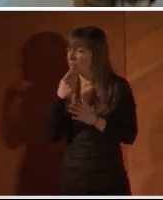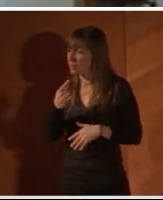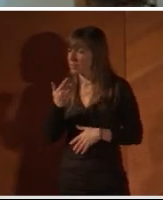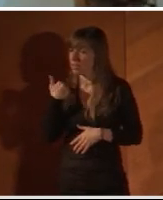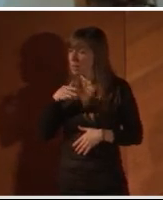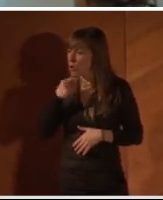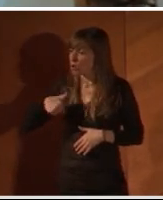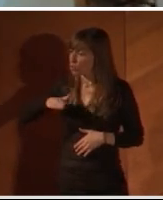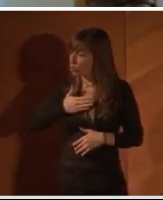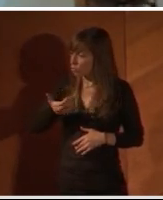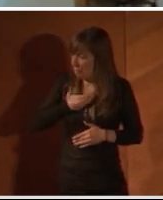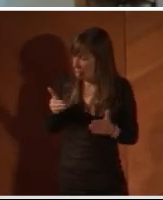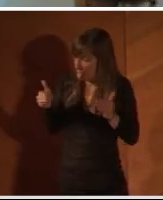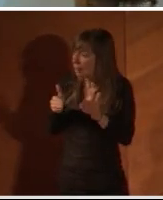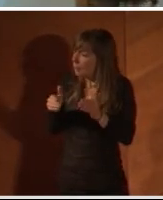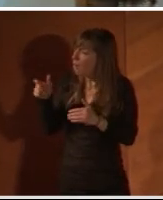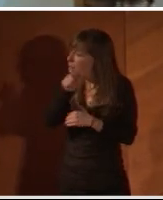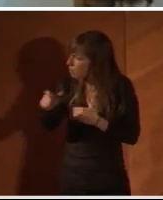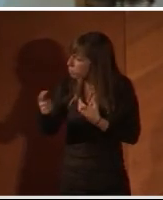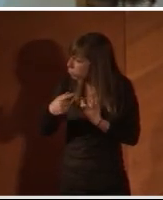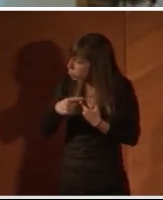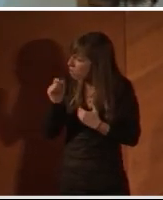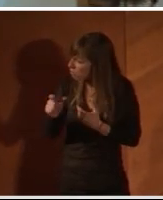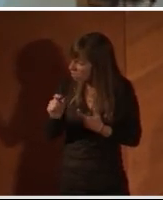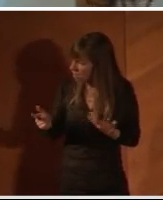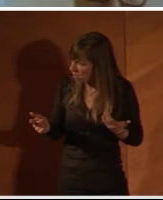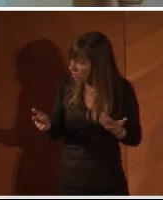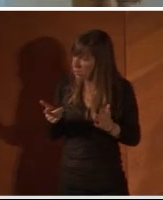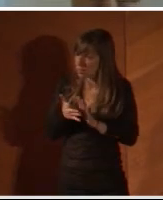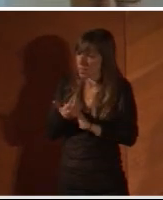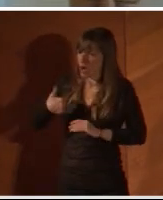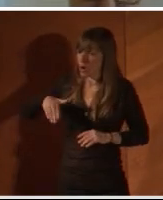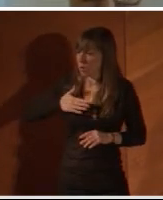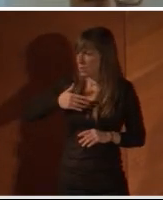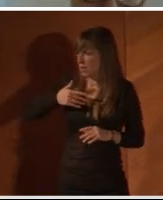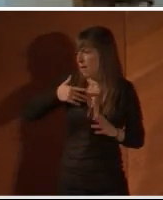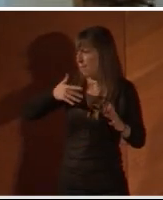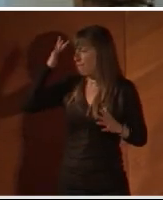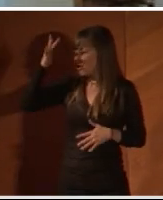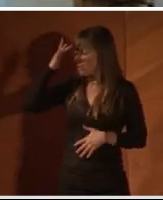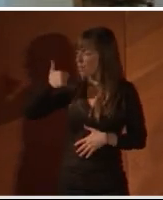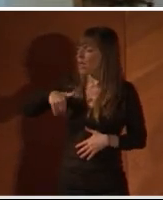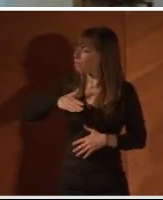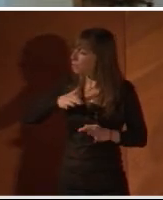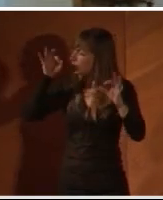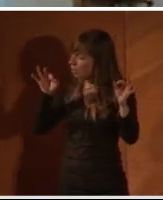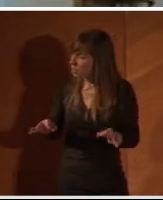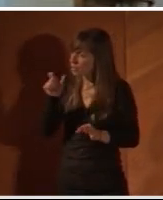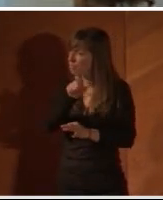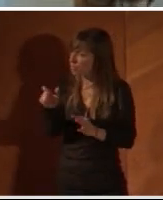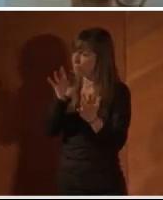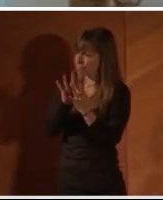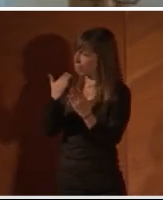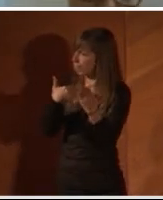que está muy viva la participación, a nivel de que los vecinos tienen una sociología en la que las relaciones son muy